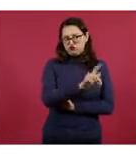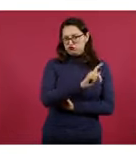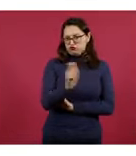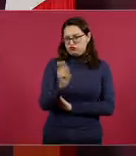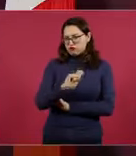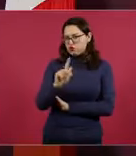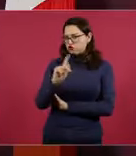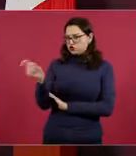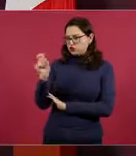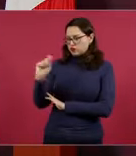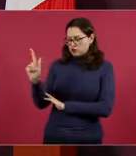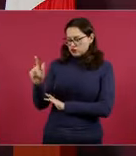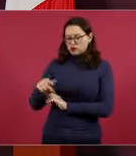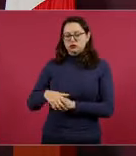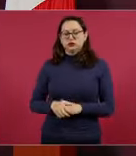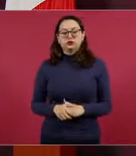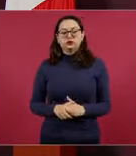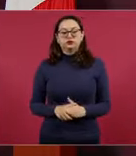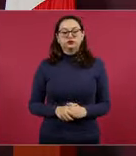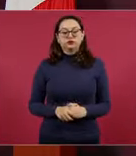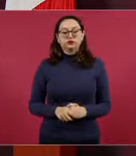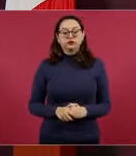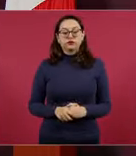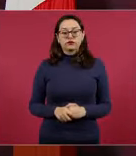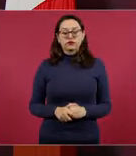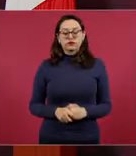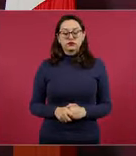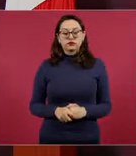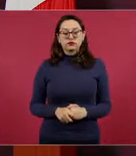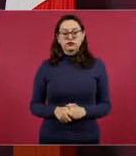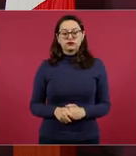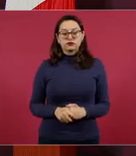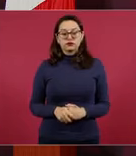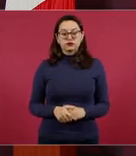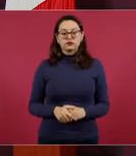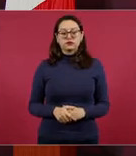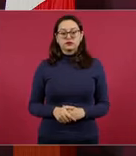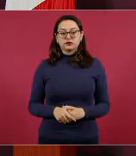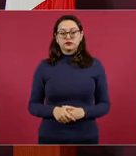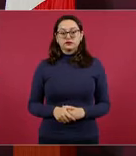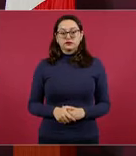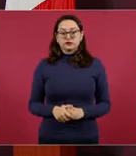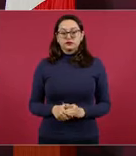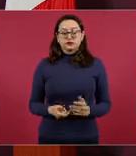¿Y por qué no pones la foto de la última manifestación en redes?